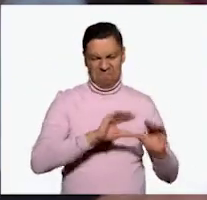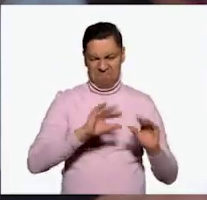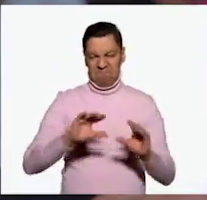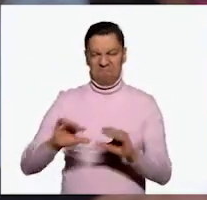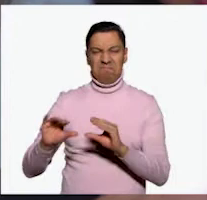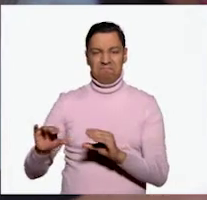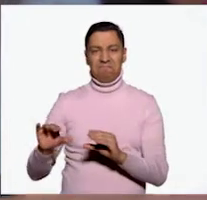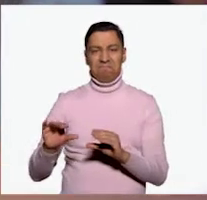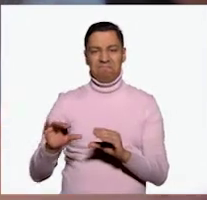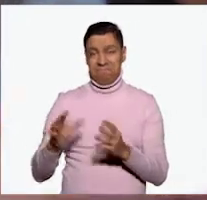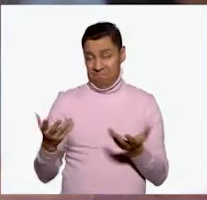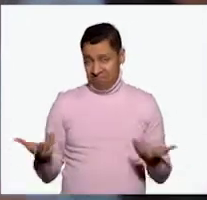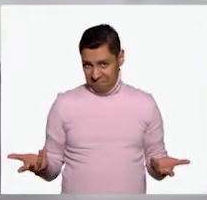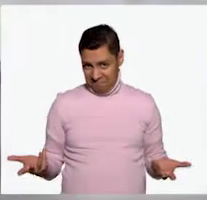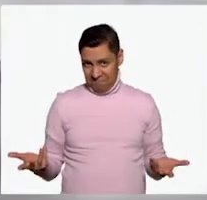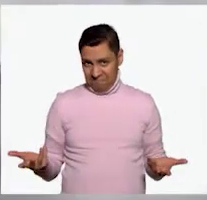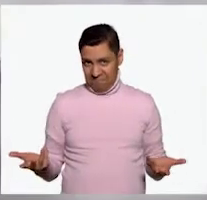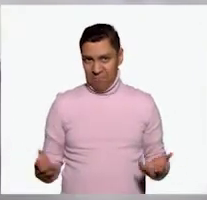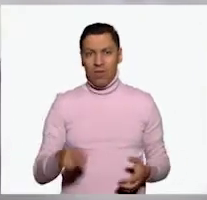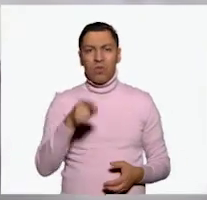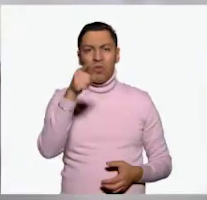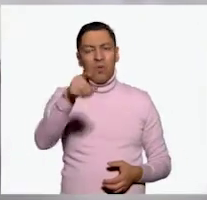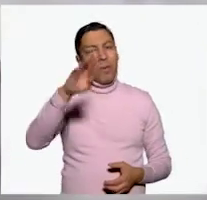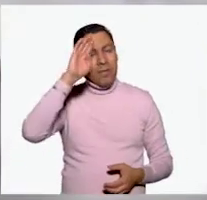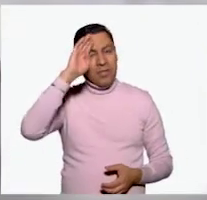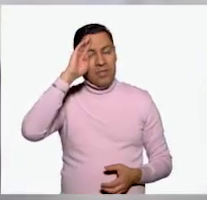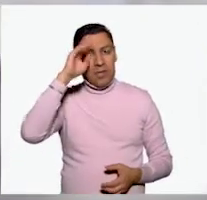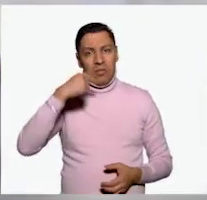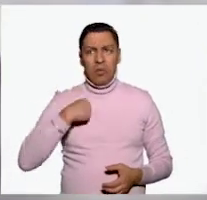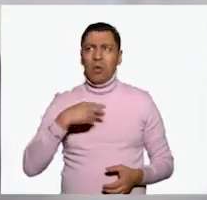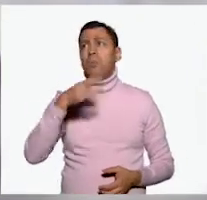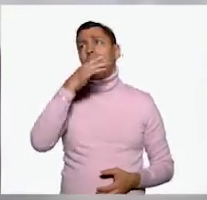gustaría llegar muy lejos. Que en tu vocabulario no